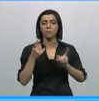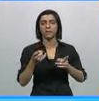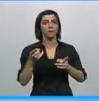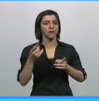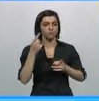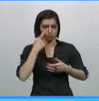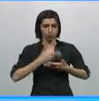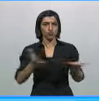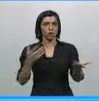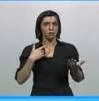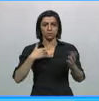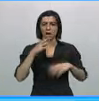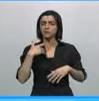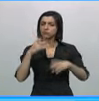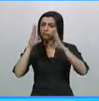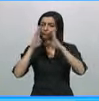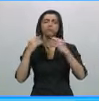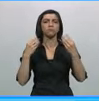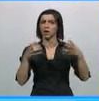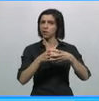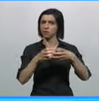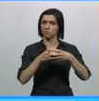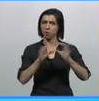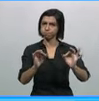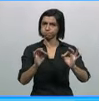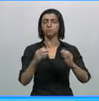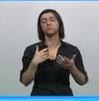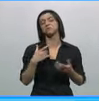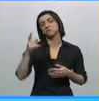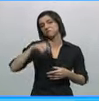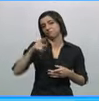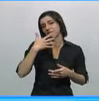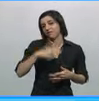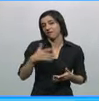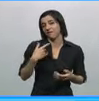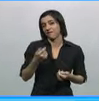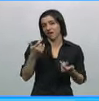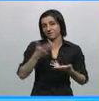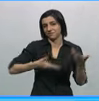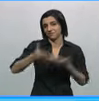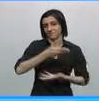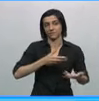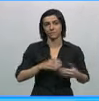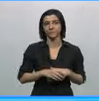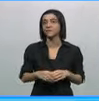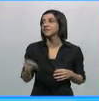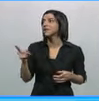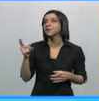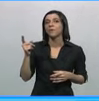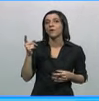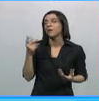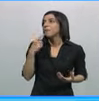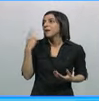fácil. Patón, y hablando de líderes, la pregunta inevitable, ¿cómo se lleva esto de que el Papa sea de San Lorenzo?